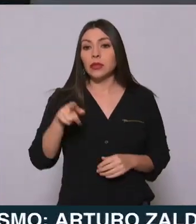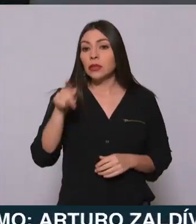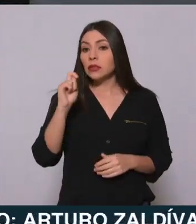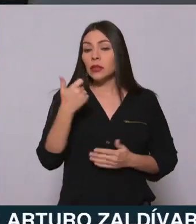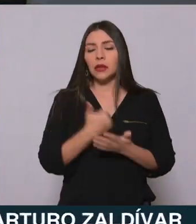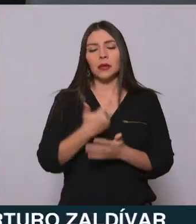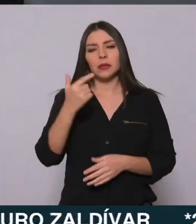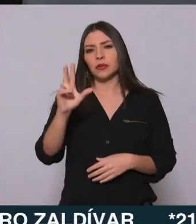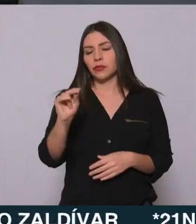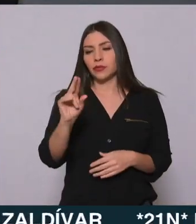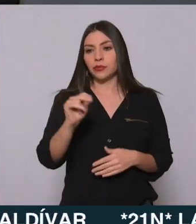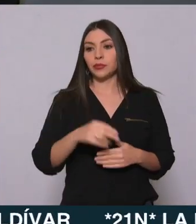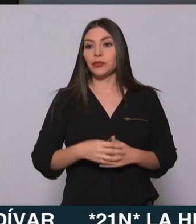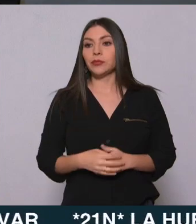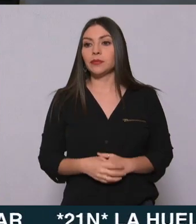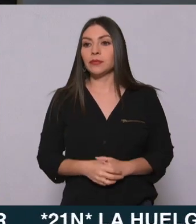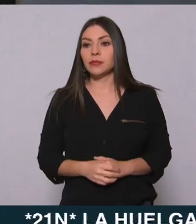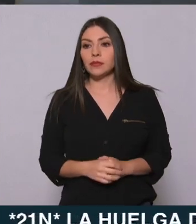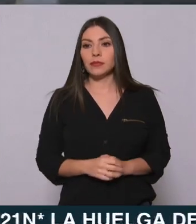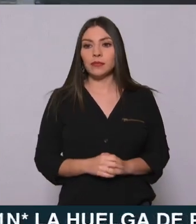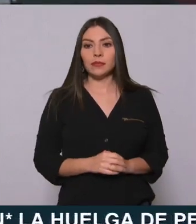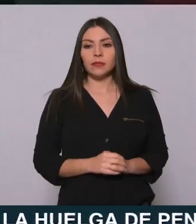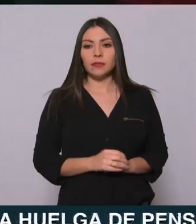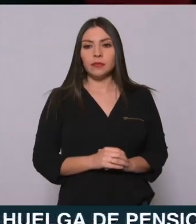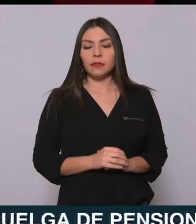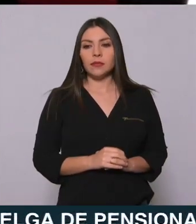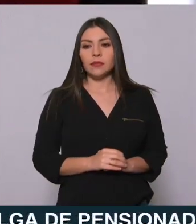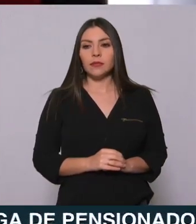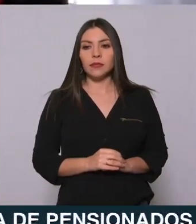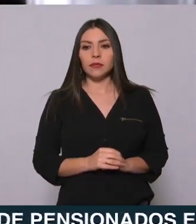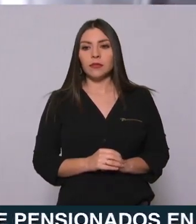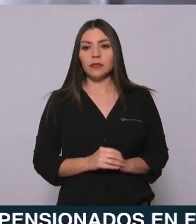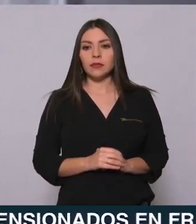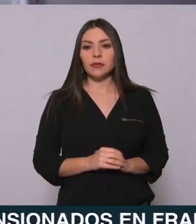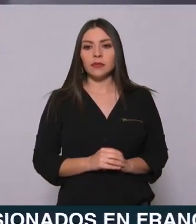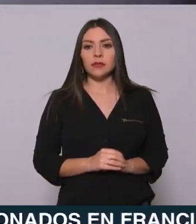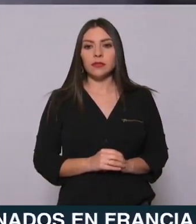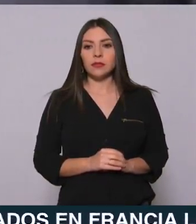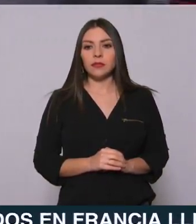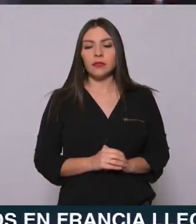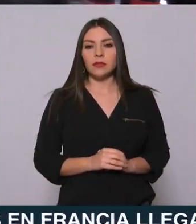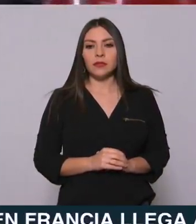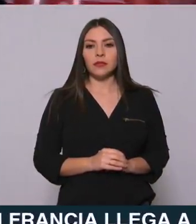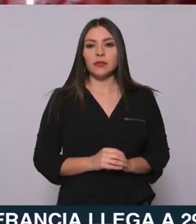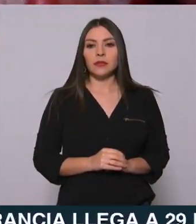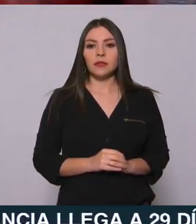En las imágenes Andrés Brito, Saray Mariscal, 21 Noticias.